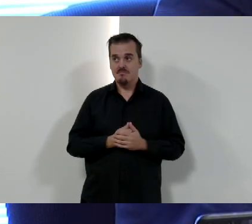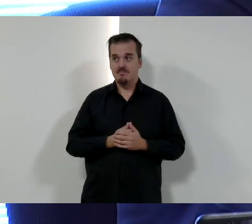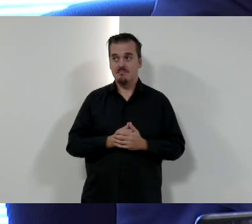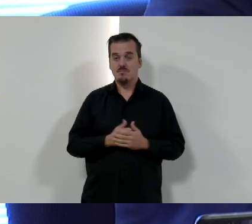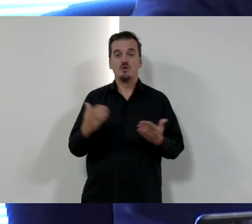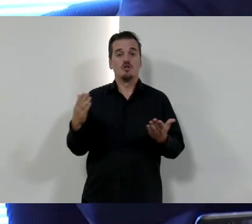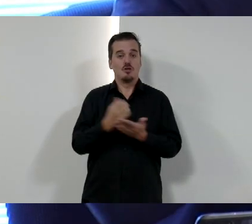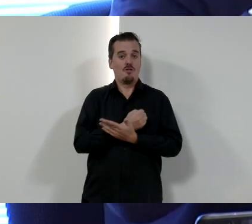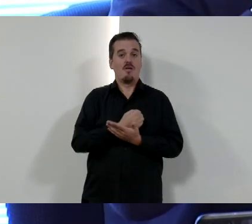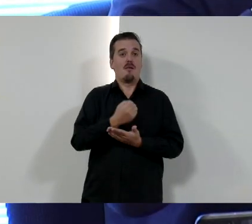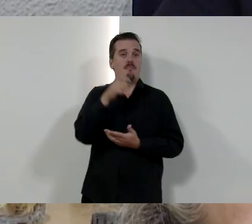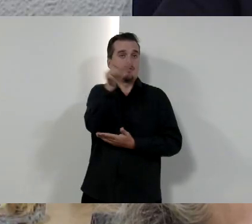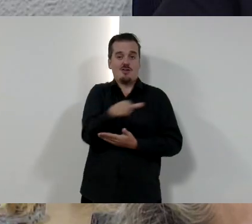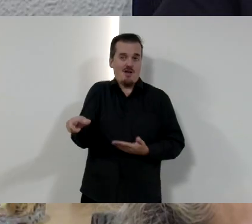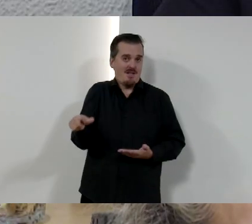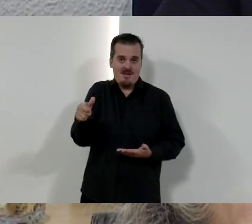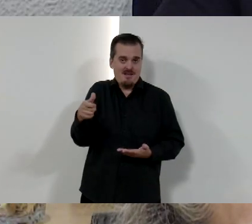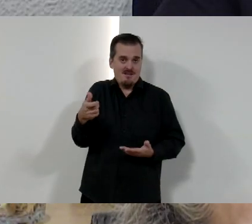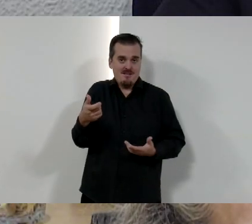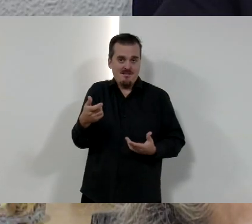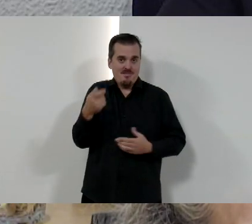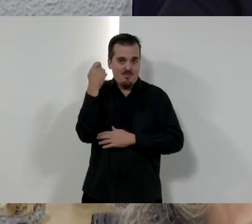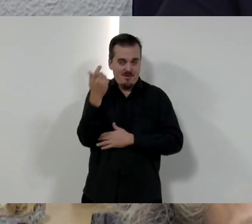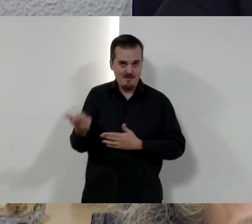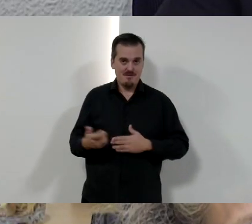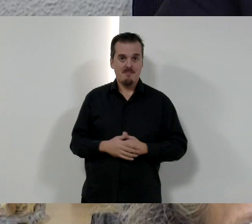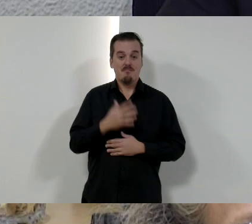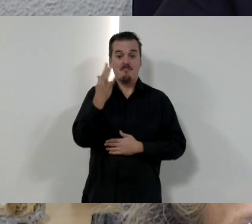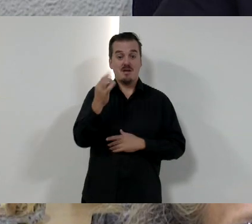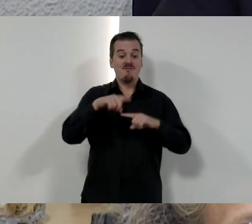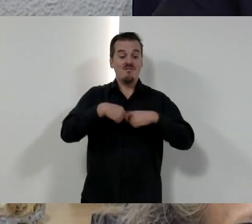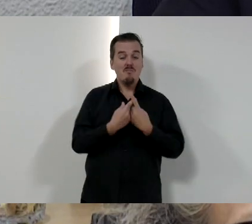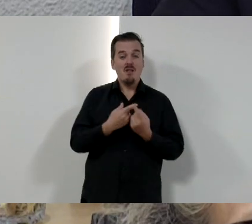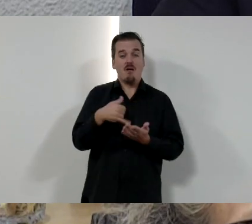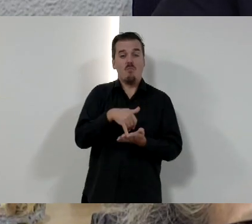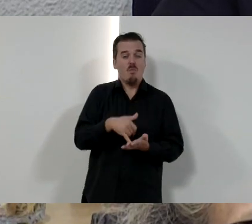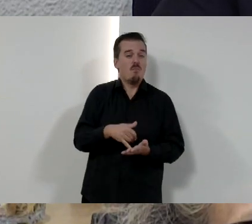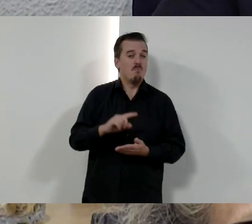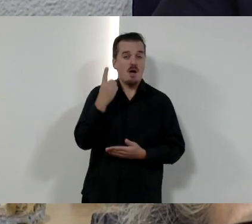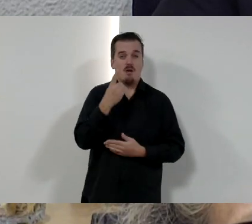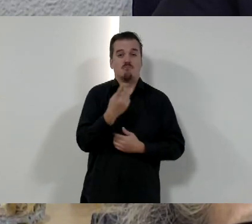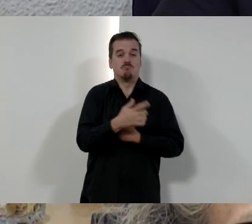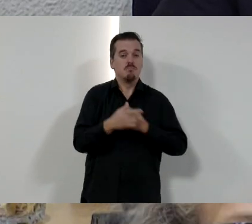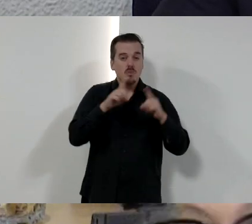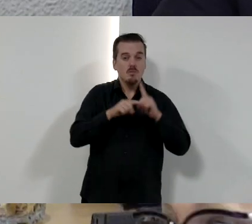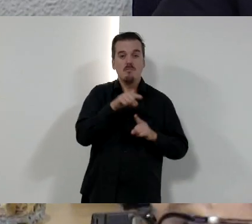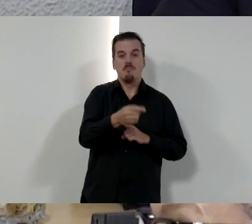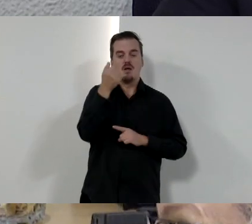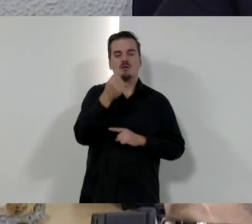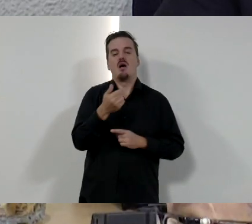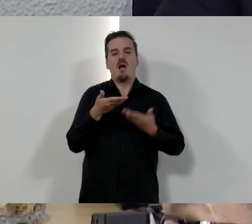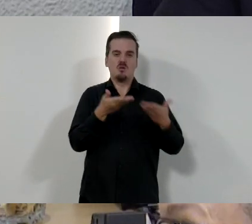toda la ciudadanía y ayudaría sobre todo a esas familias más vulnerables, ¿no?, a salir adelante en estos momentos